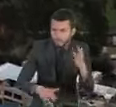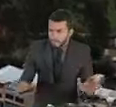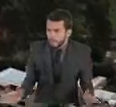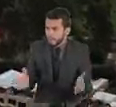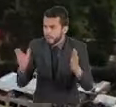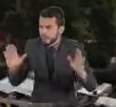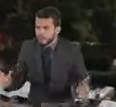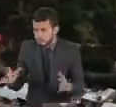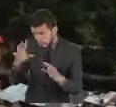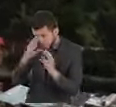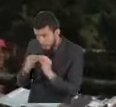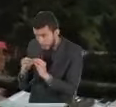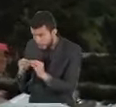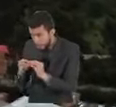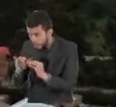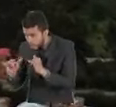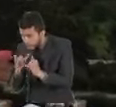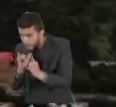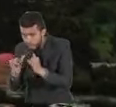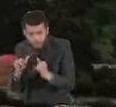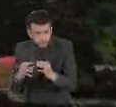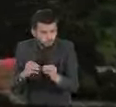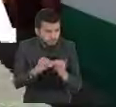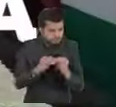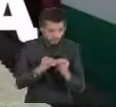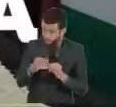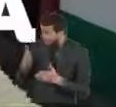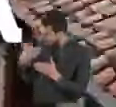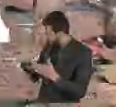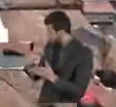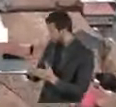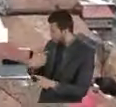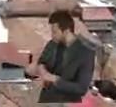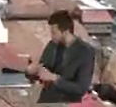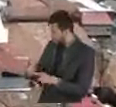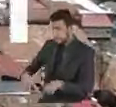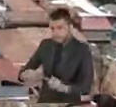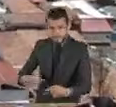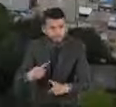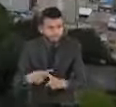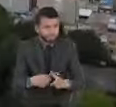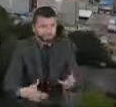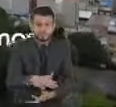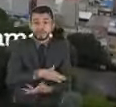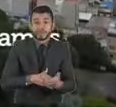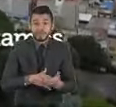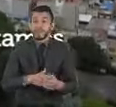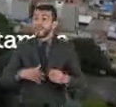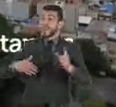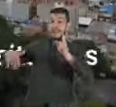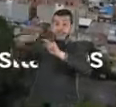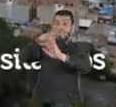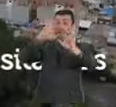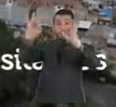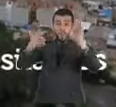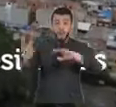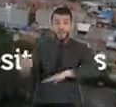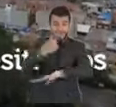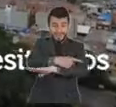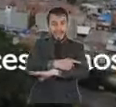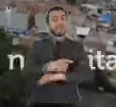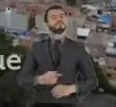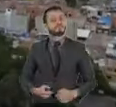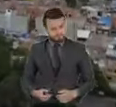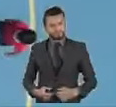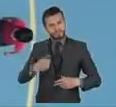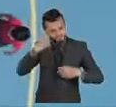sobre mínimos comunes y construir sobre lo construido. La Alianza por el Hábitat de Bogotá es un llamado a la acción para construir la